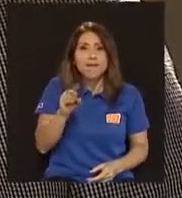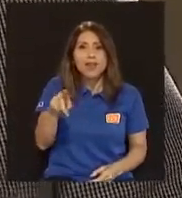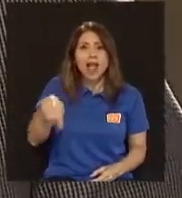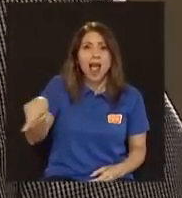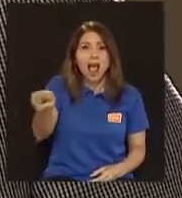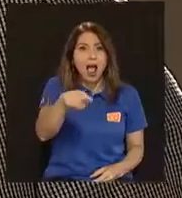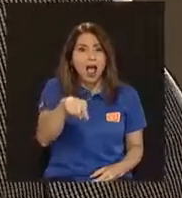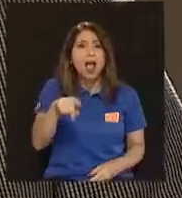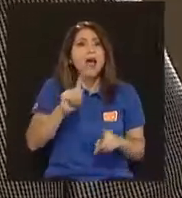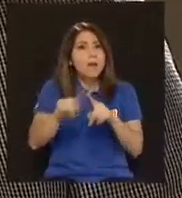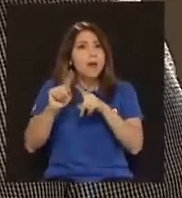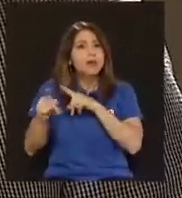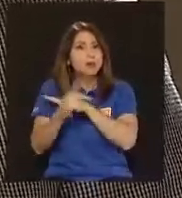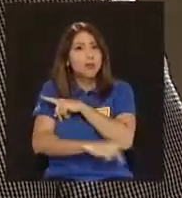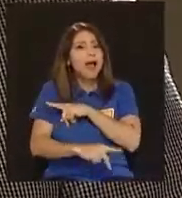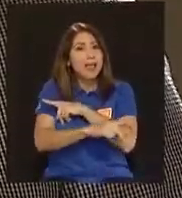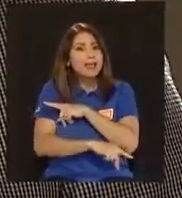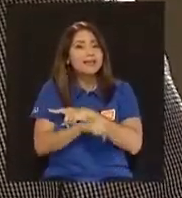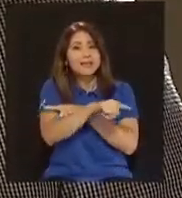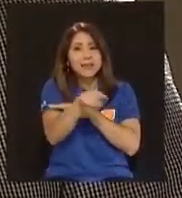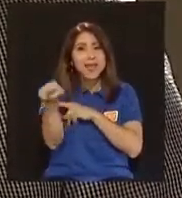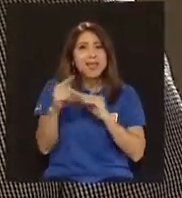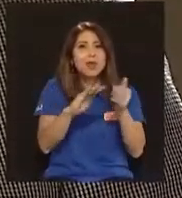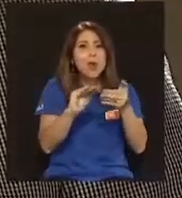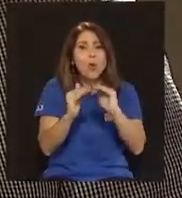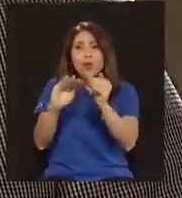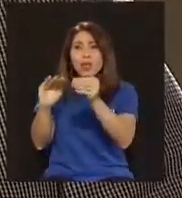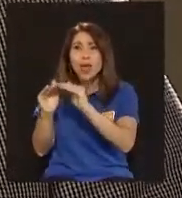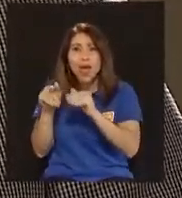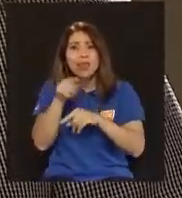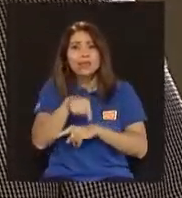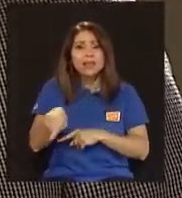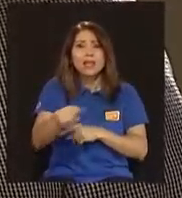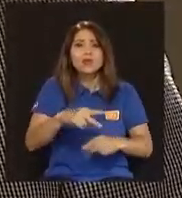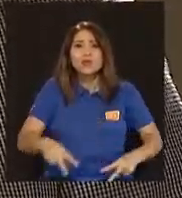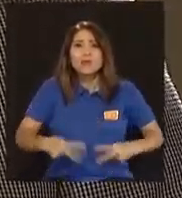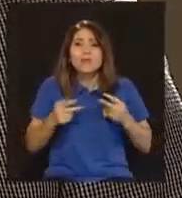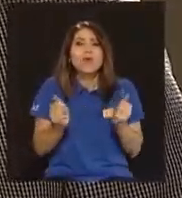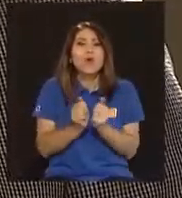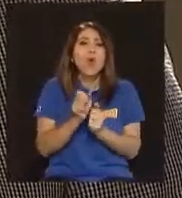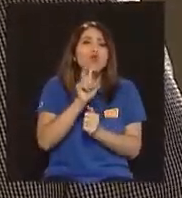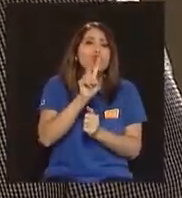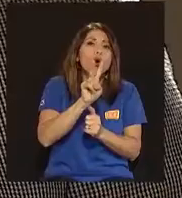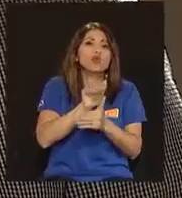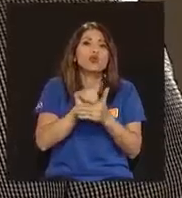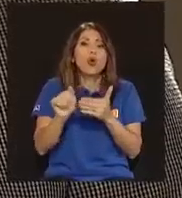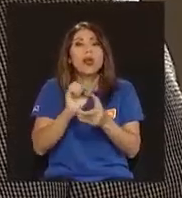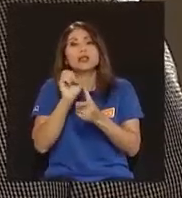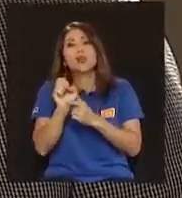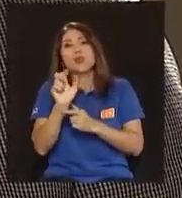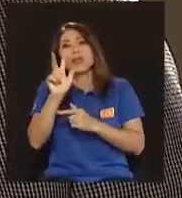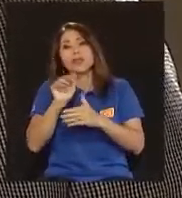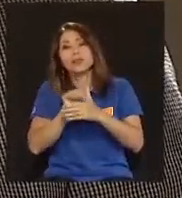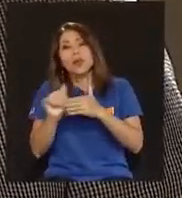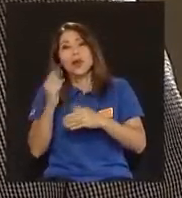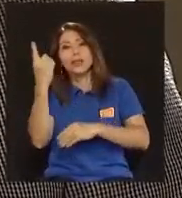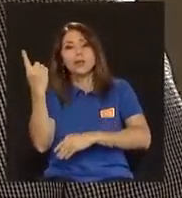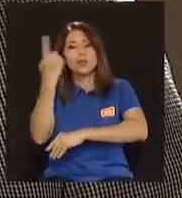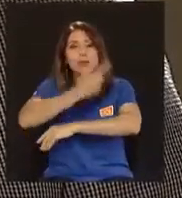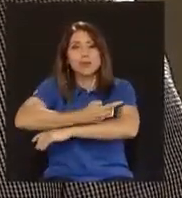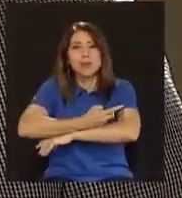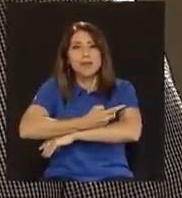que lo normal, que encontré comunidades amplísimas que viven con $2-3. Y sin embargo, los estudios lo que